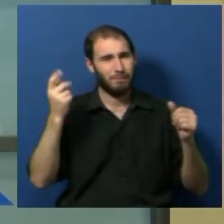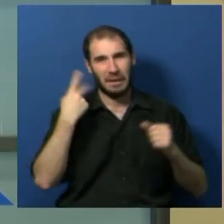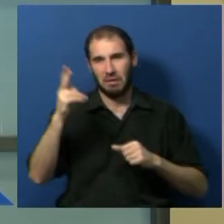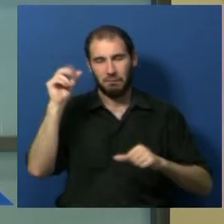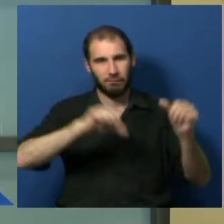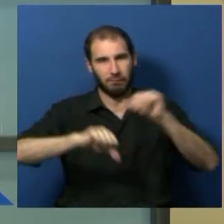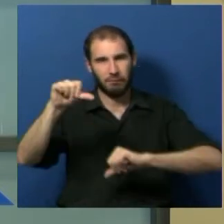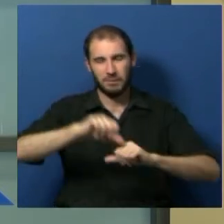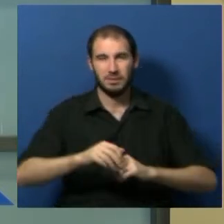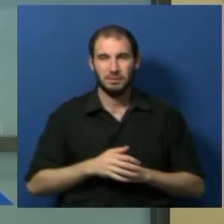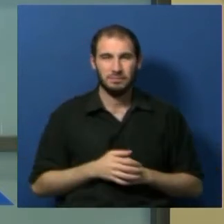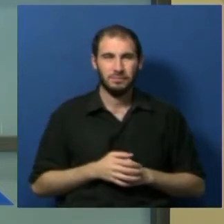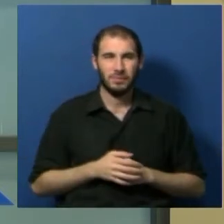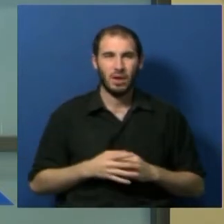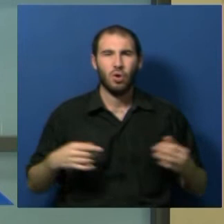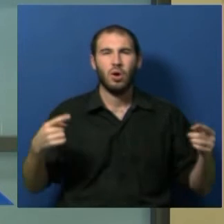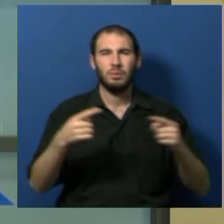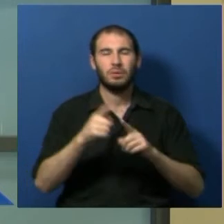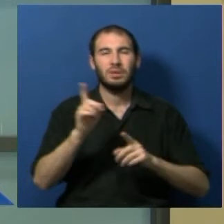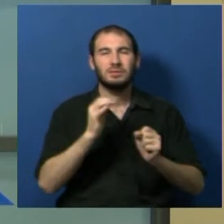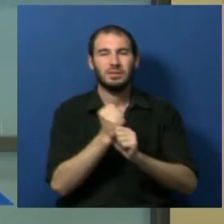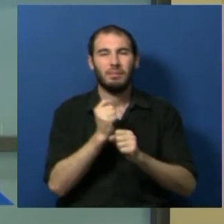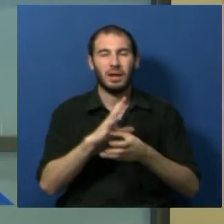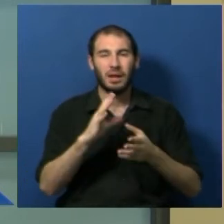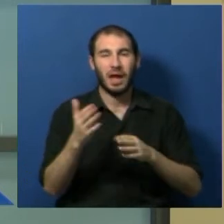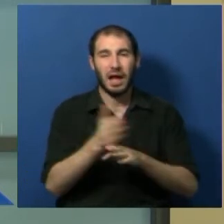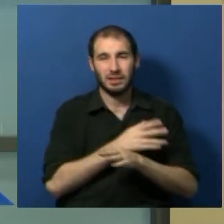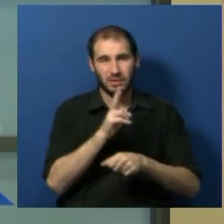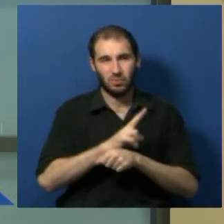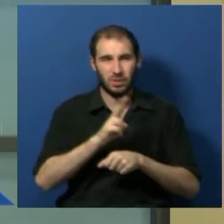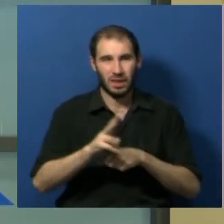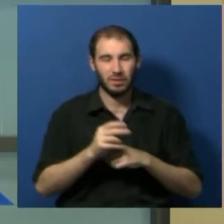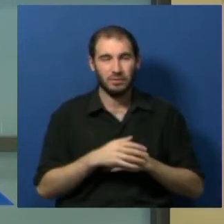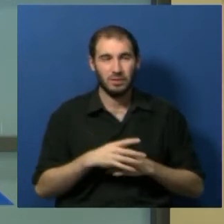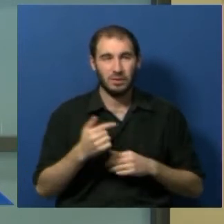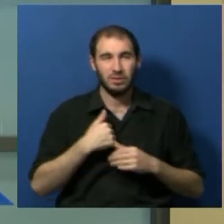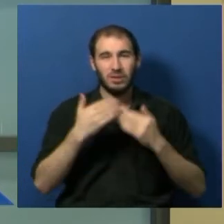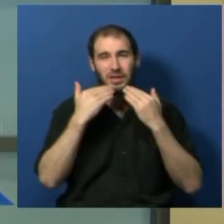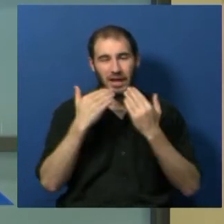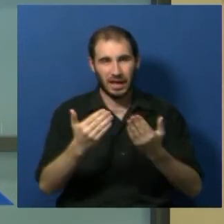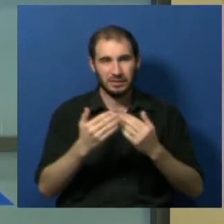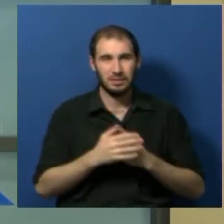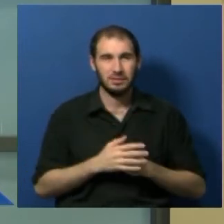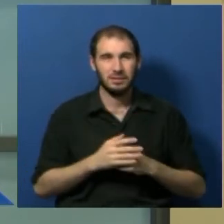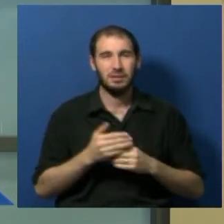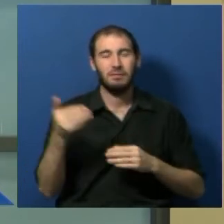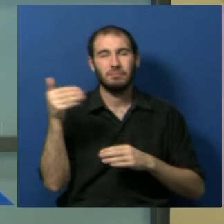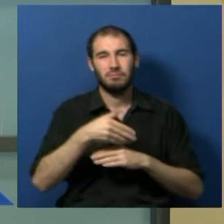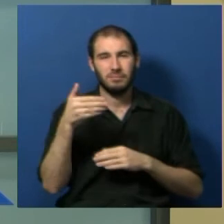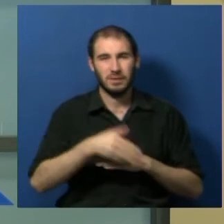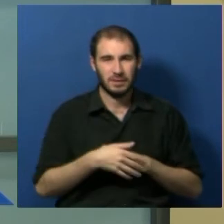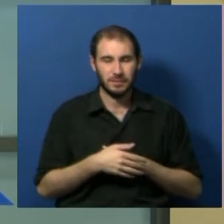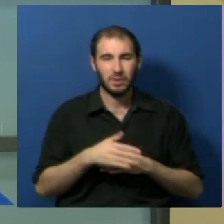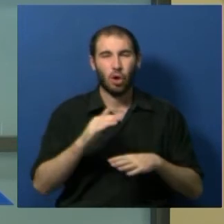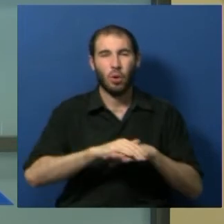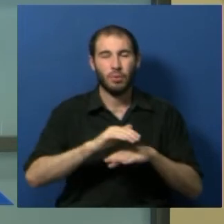peor. Entonces, la intención es trabajar en esta fase preventiva, para lo cual yo agradezco muchísimo la participación y